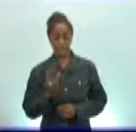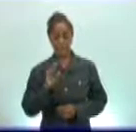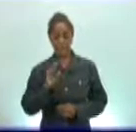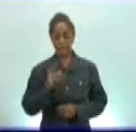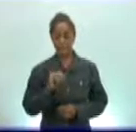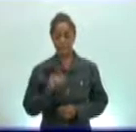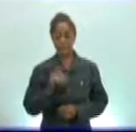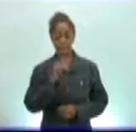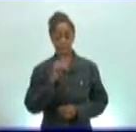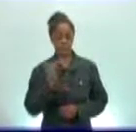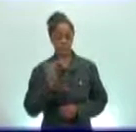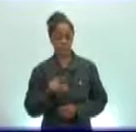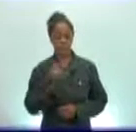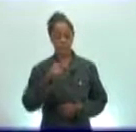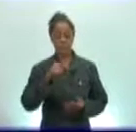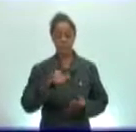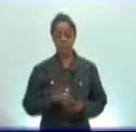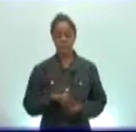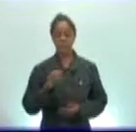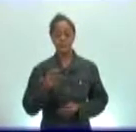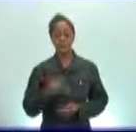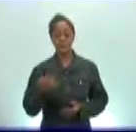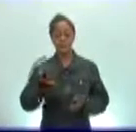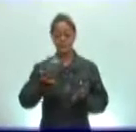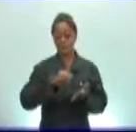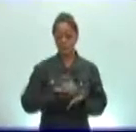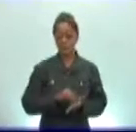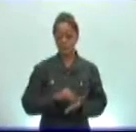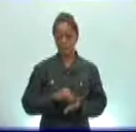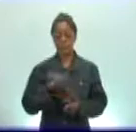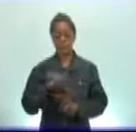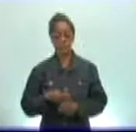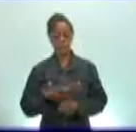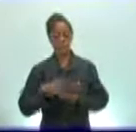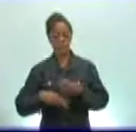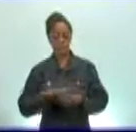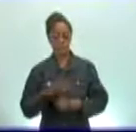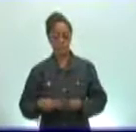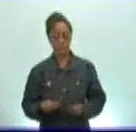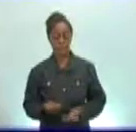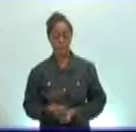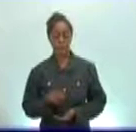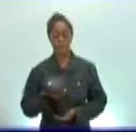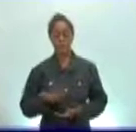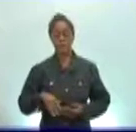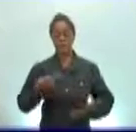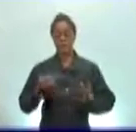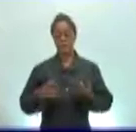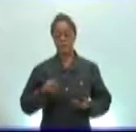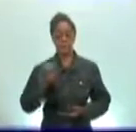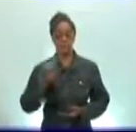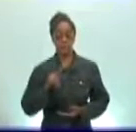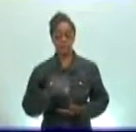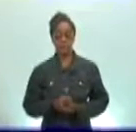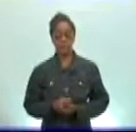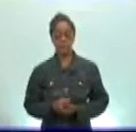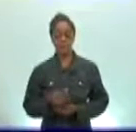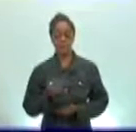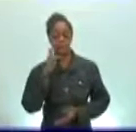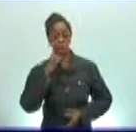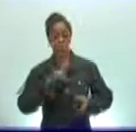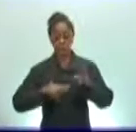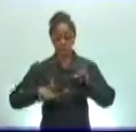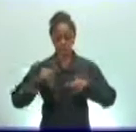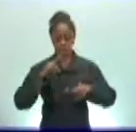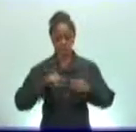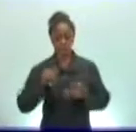una fecha y allí deben referirse al hecho. La actividad número 2 es una investigación